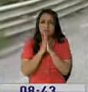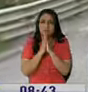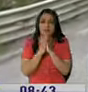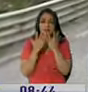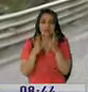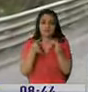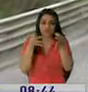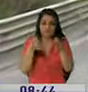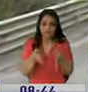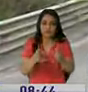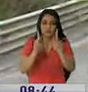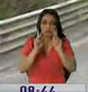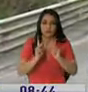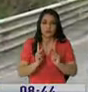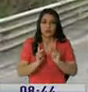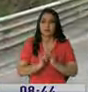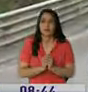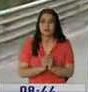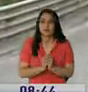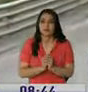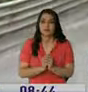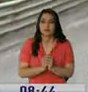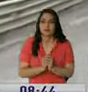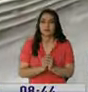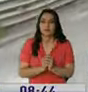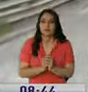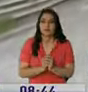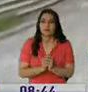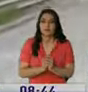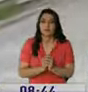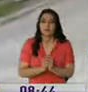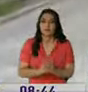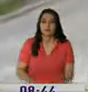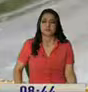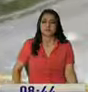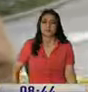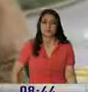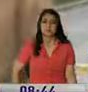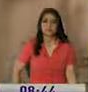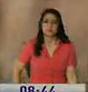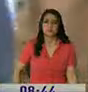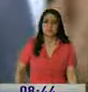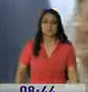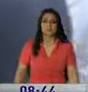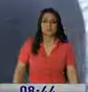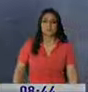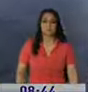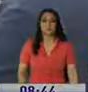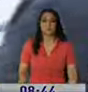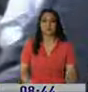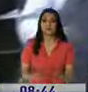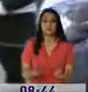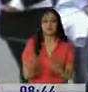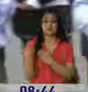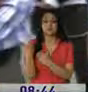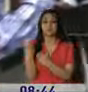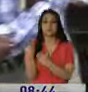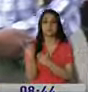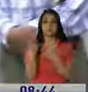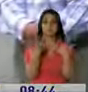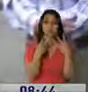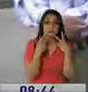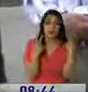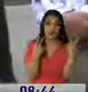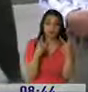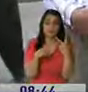haga ya efectivo esto. Ahora vamos a conversar con la autoridad competente. La consulta desde estudios es, la competencia es de la EMOP,